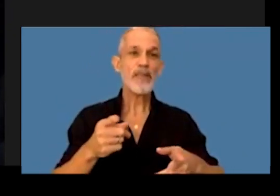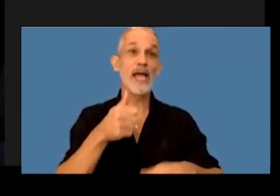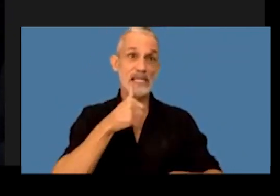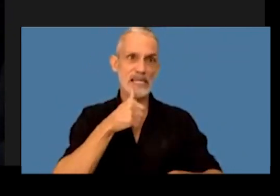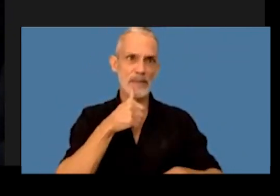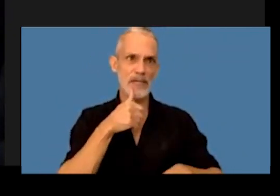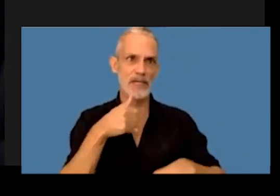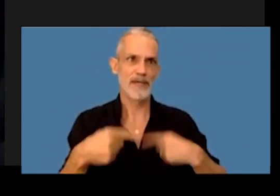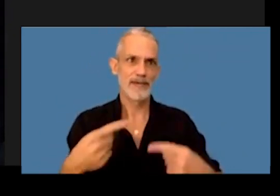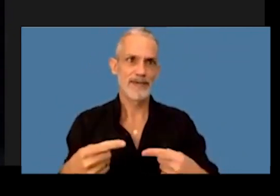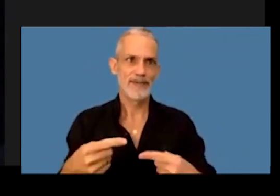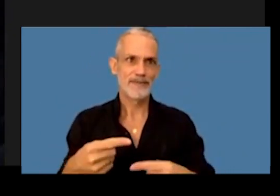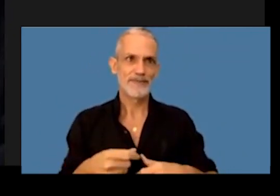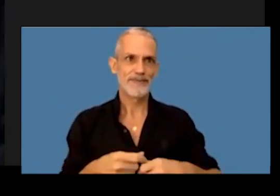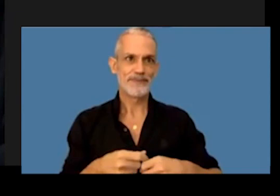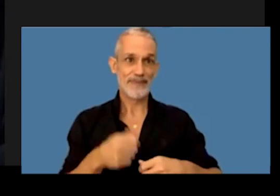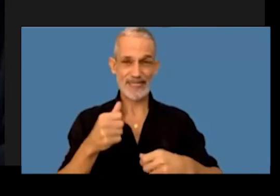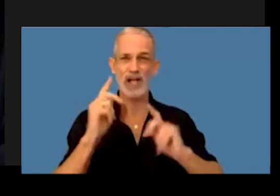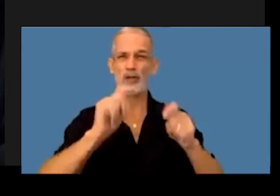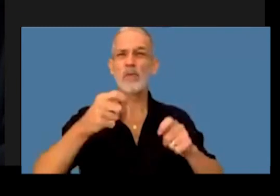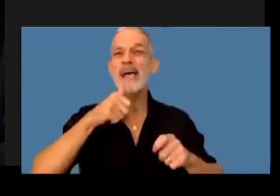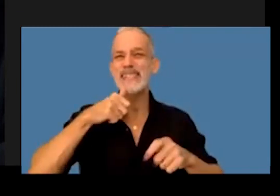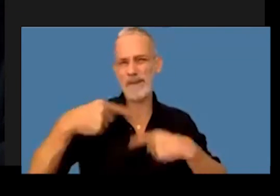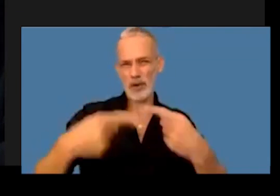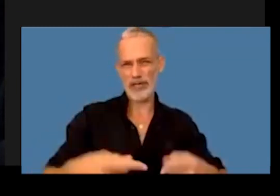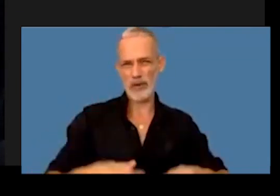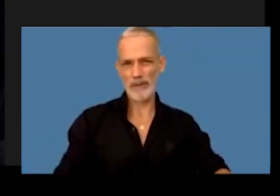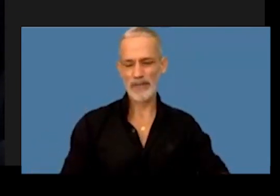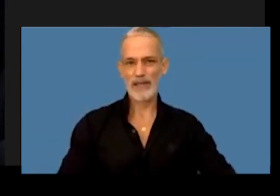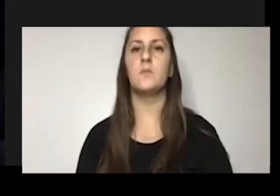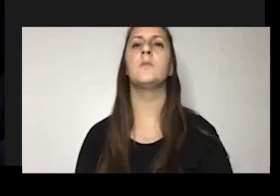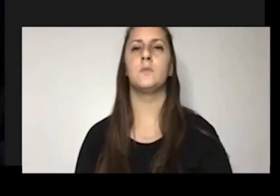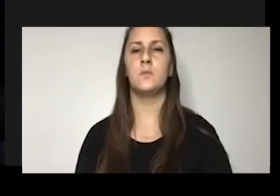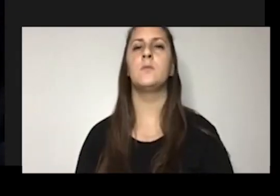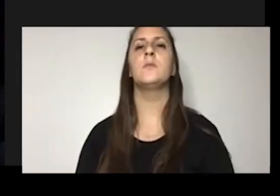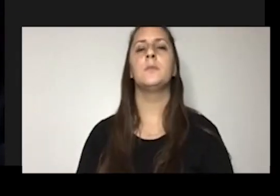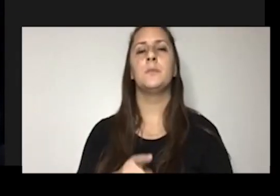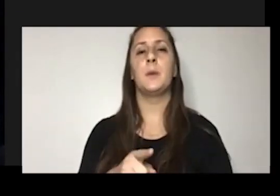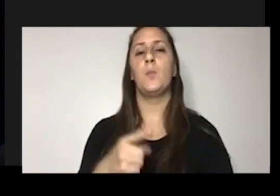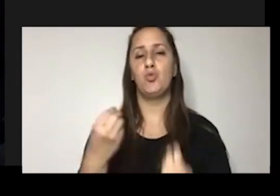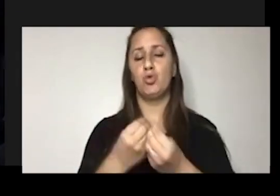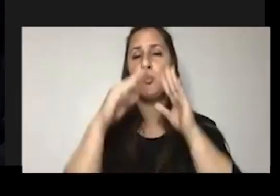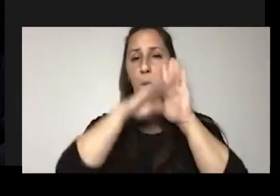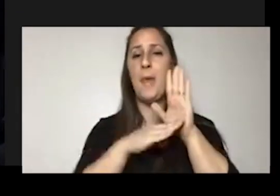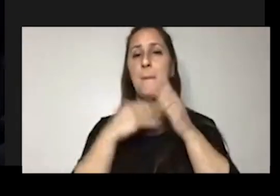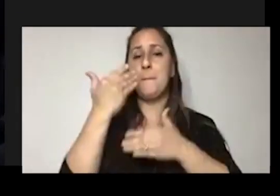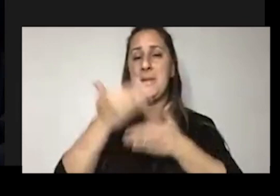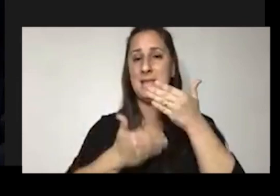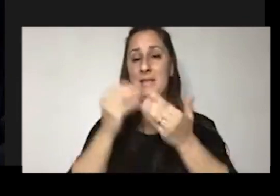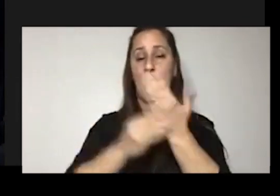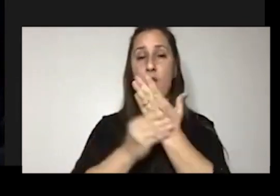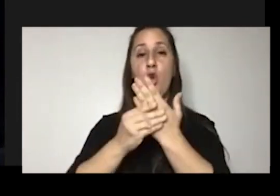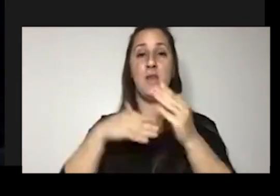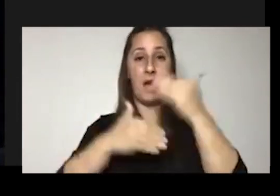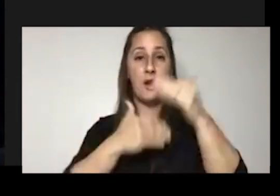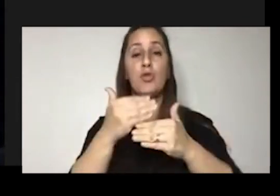trabajando mucho la compatibilidad con algunos de los programas del Ministerio de Desarrollo, pero como plantea el compañero,